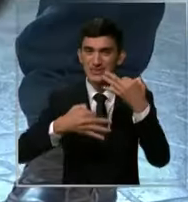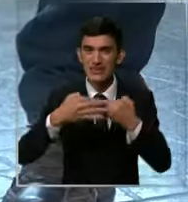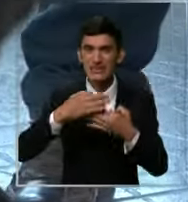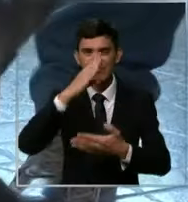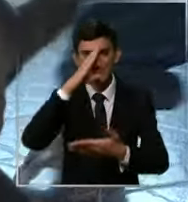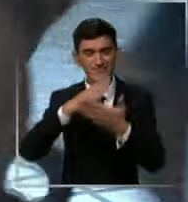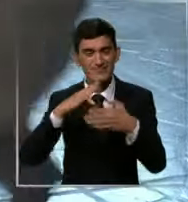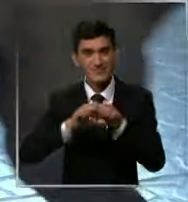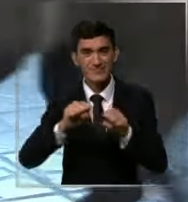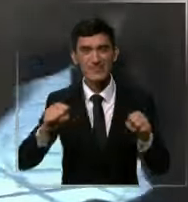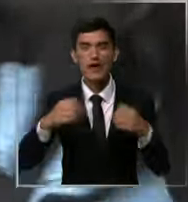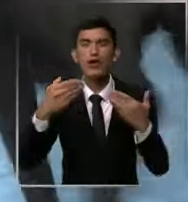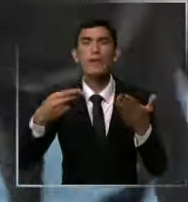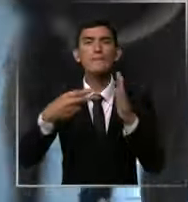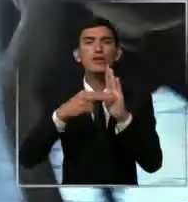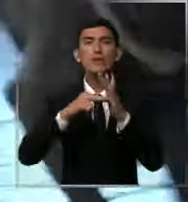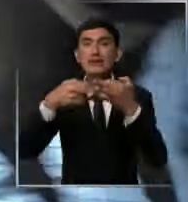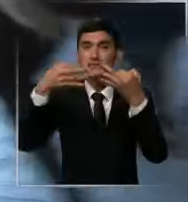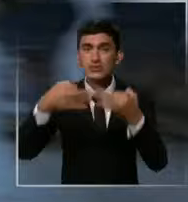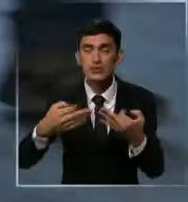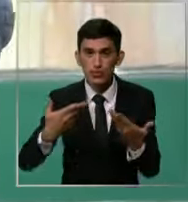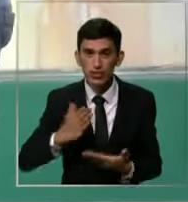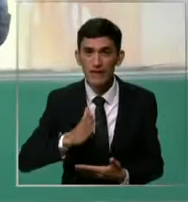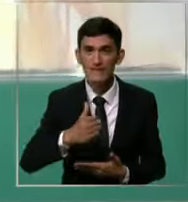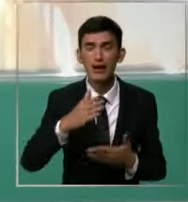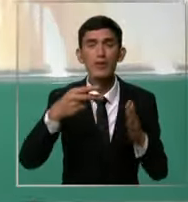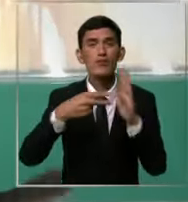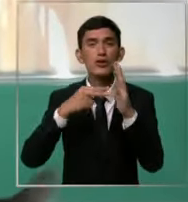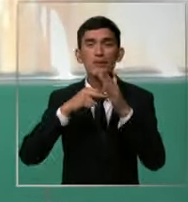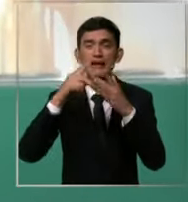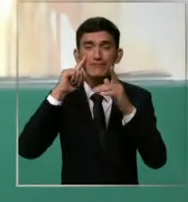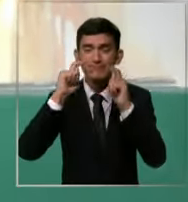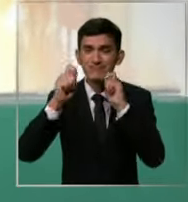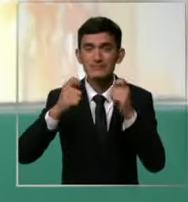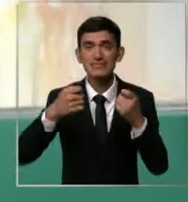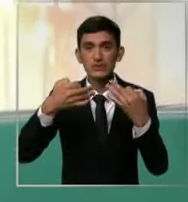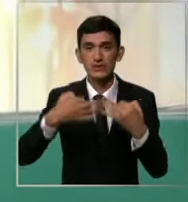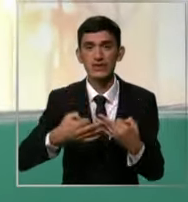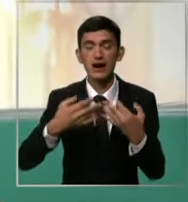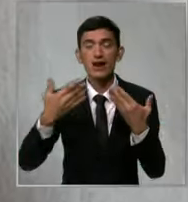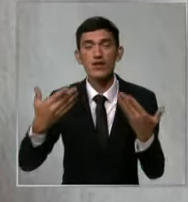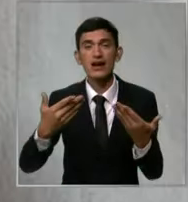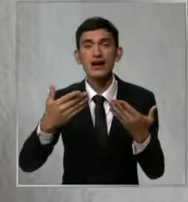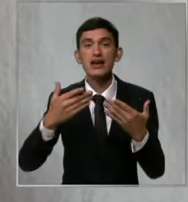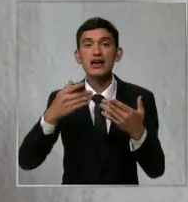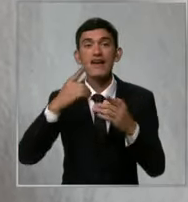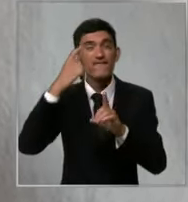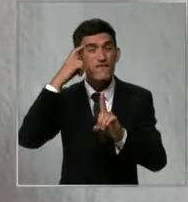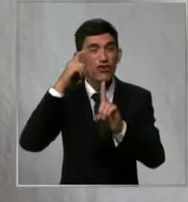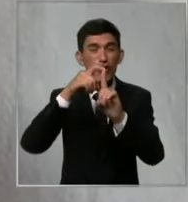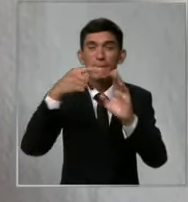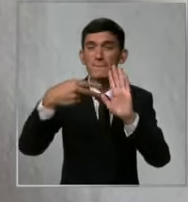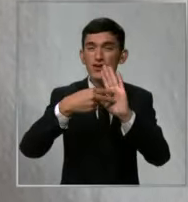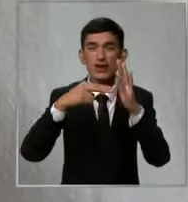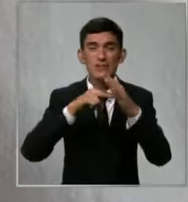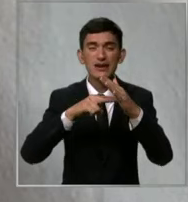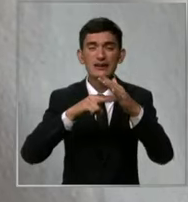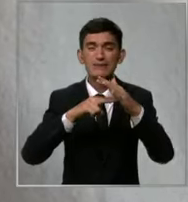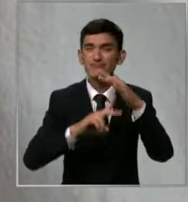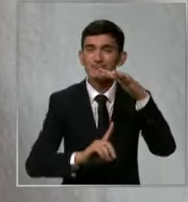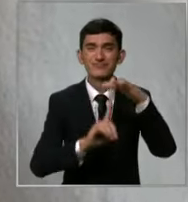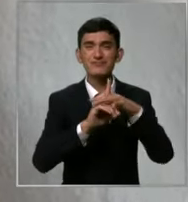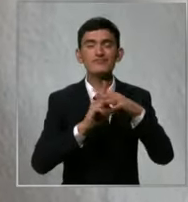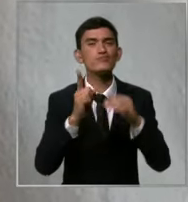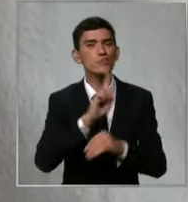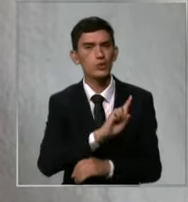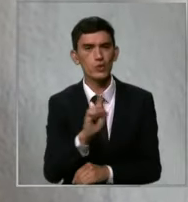enfrentar el problema de seguridad que sigue vigente de los perros? Lamentable la acción judicial, no se enfocó en el problema de fondo y ratifica